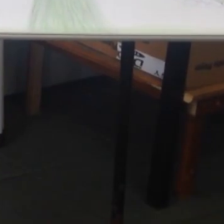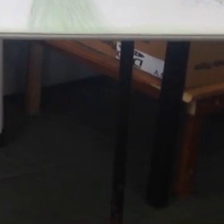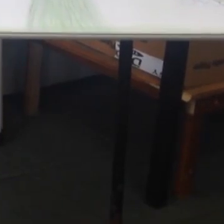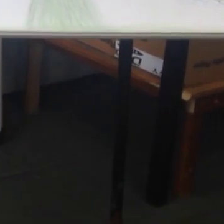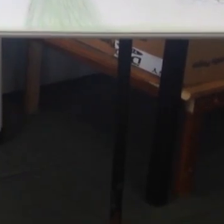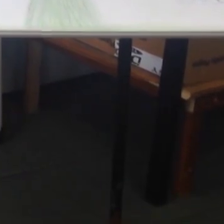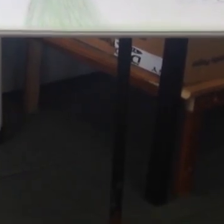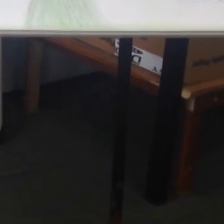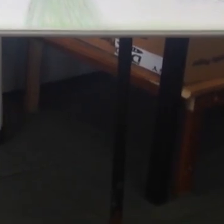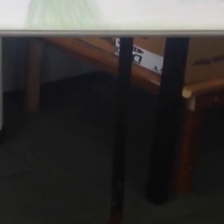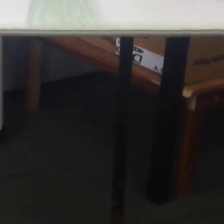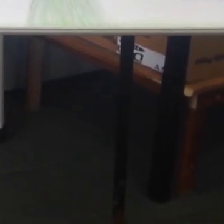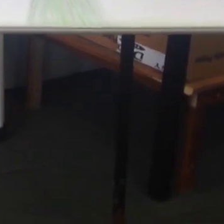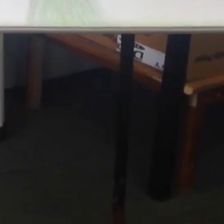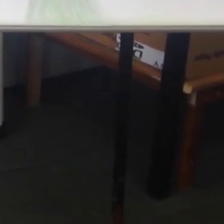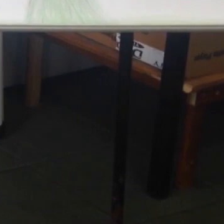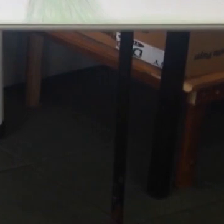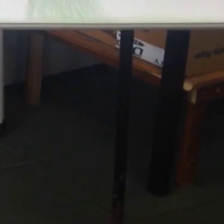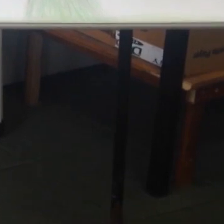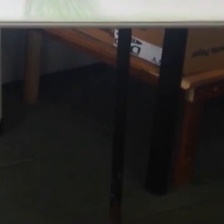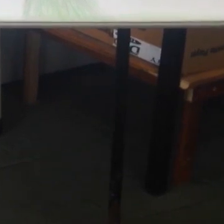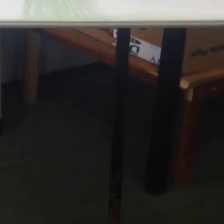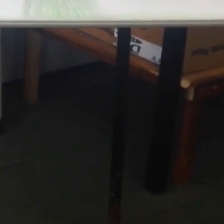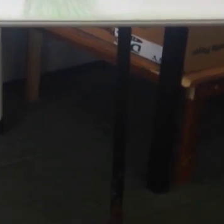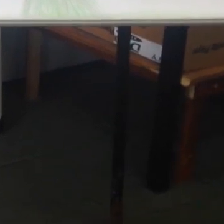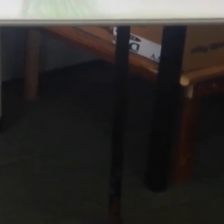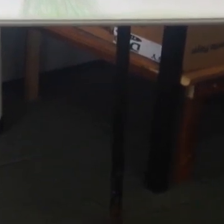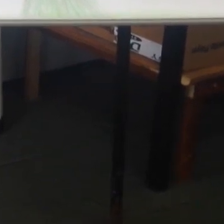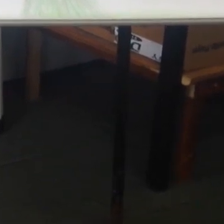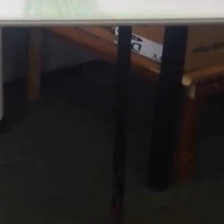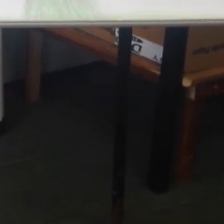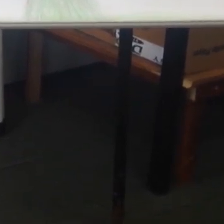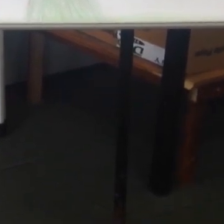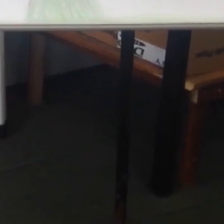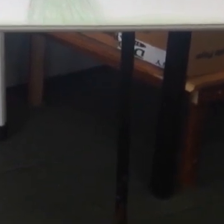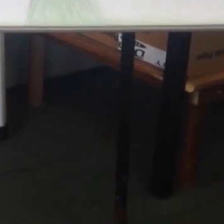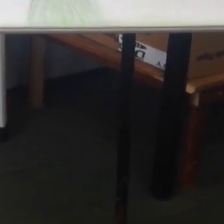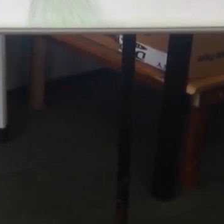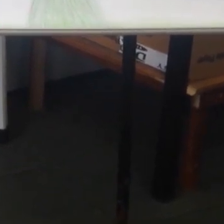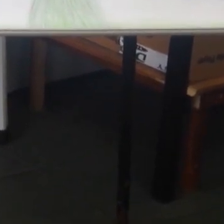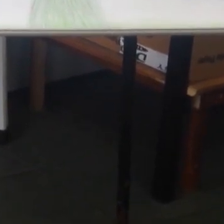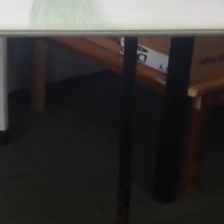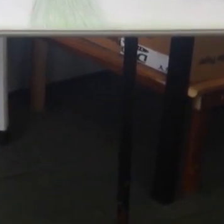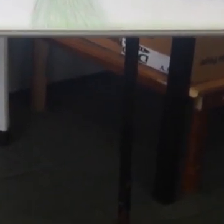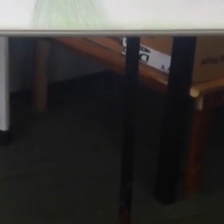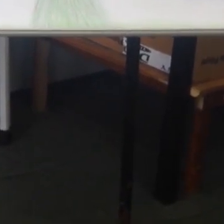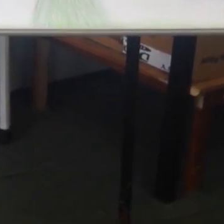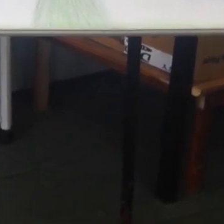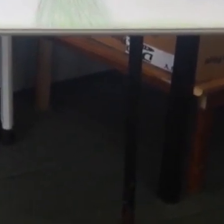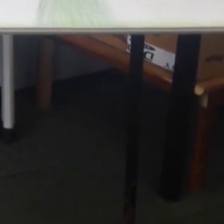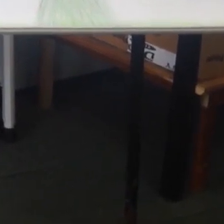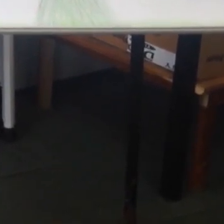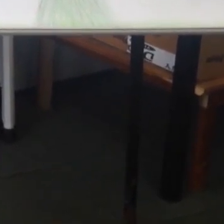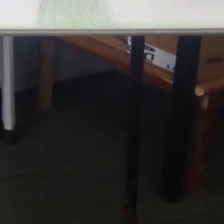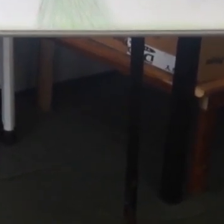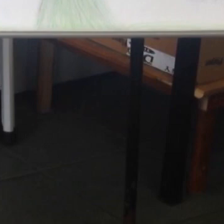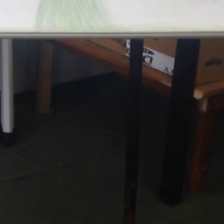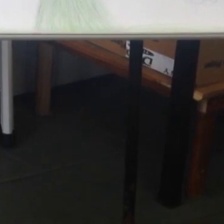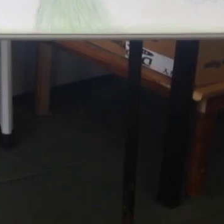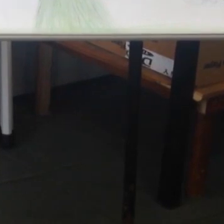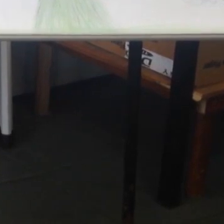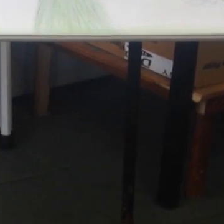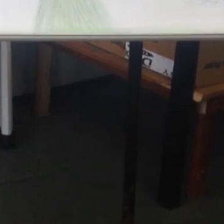Hola amiguitos, mi nombre es Cindy Saray Mujeres García y ¿a ustedes les gusta el tema de la